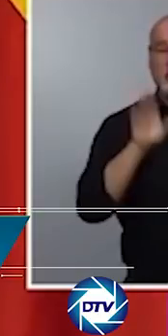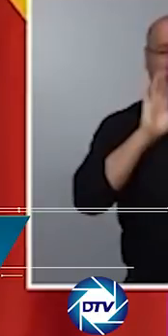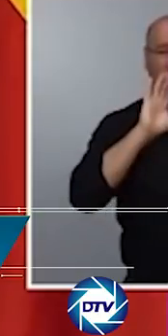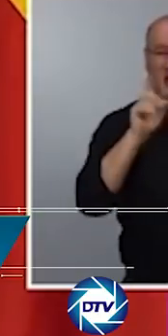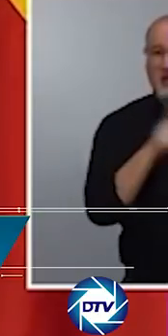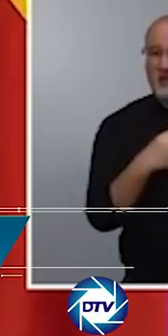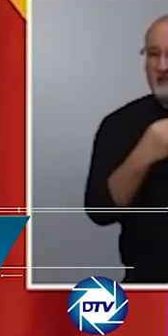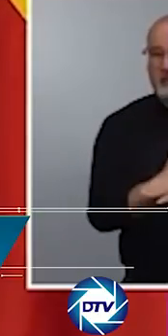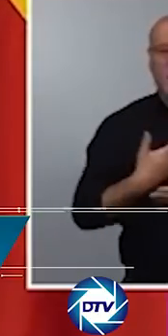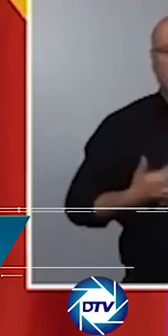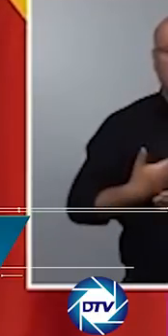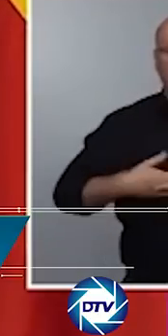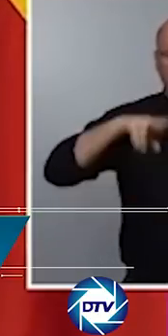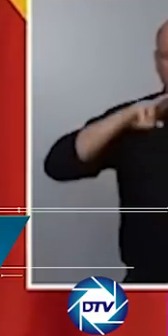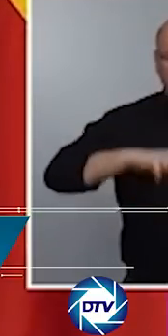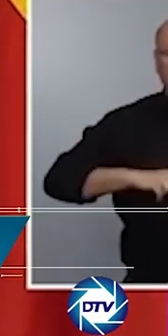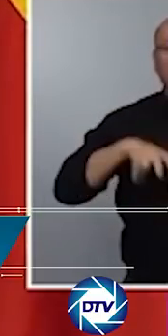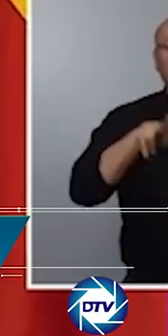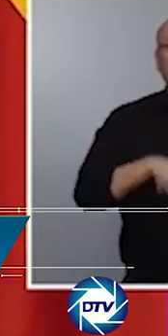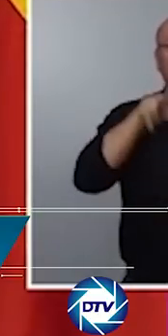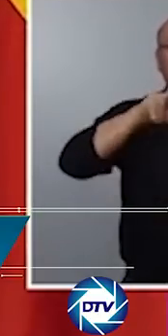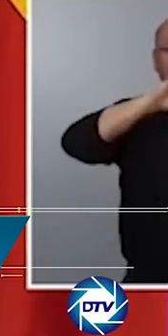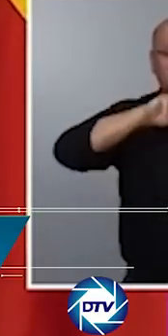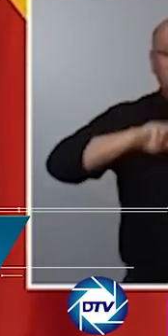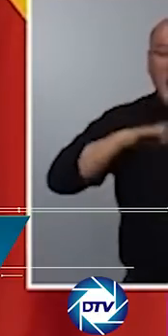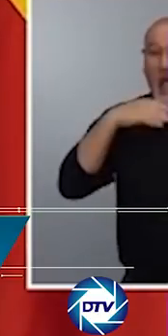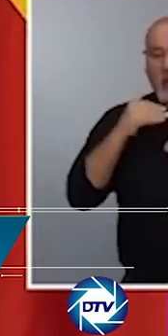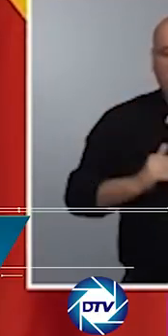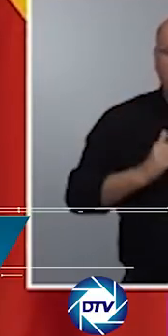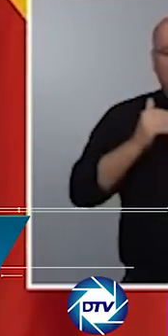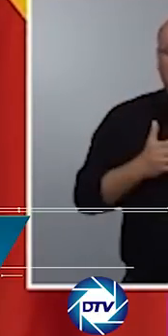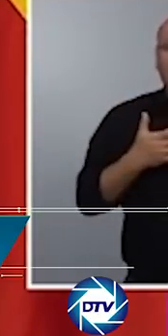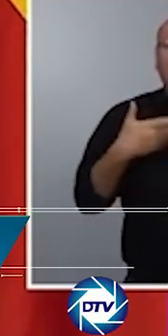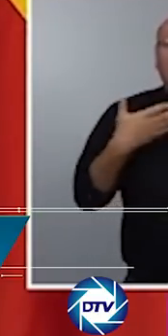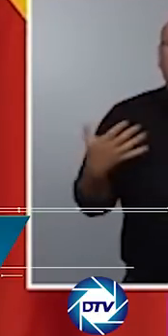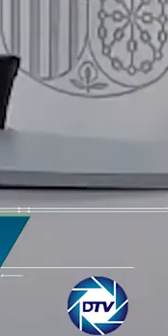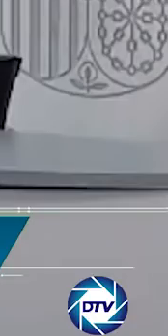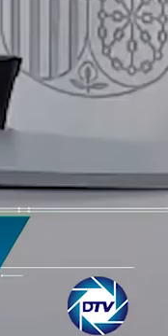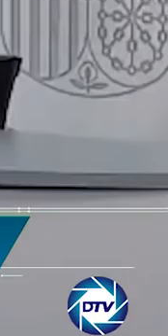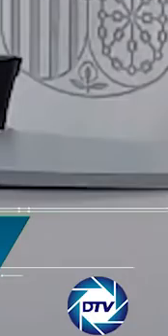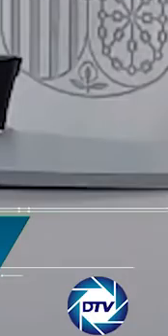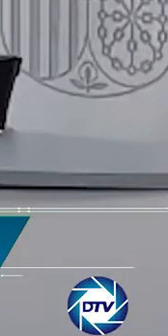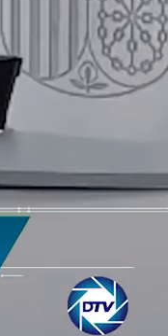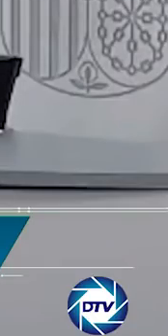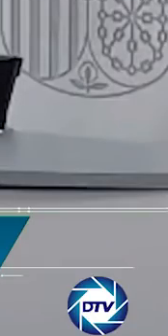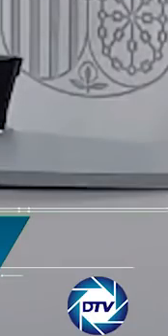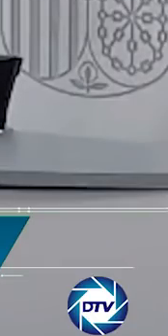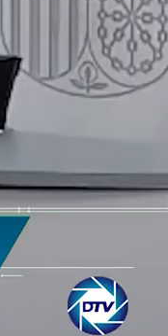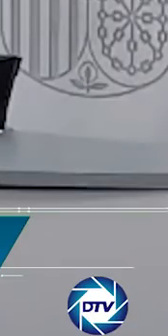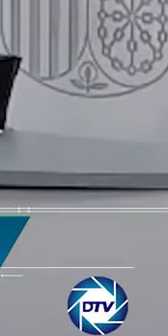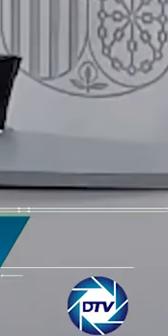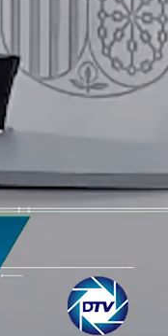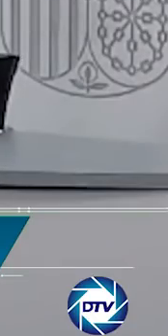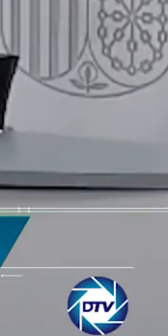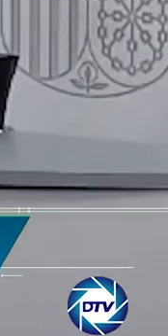adelanto, producidas en mayo y junio de hace un año, según el gobierno, se acaban de descubrir pasado un año. Vamos, traducido, que el sistema